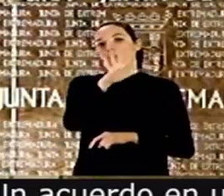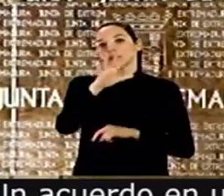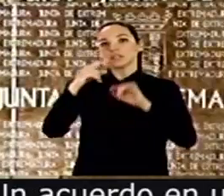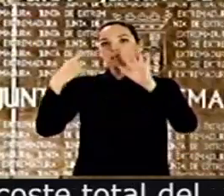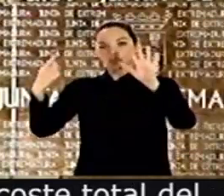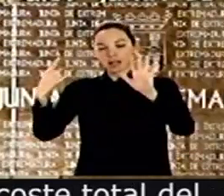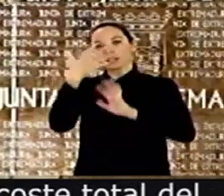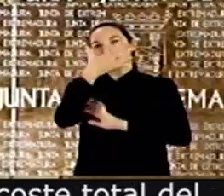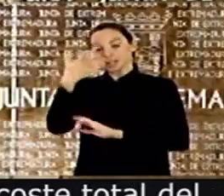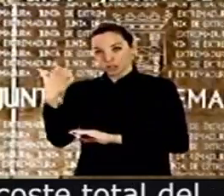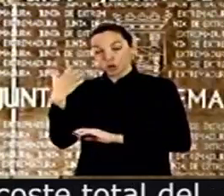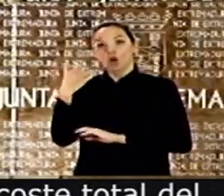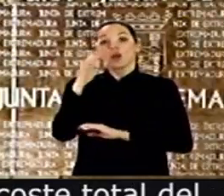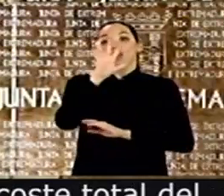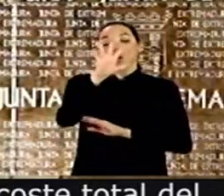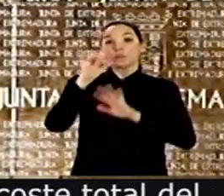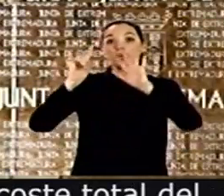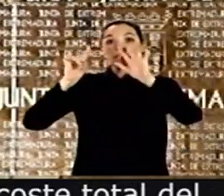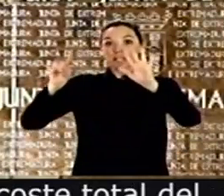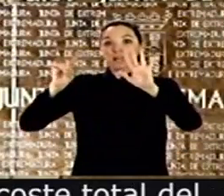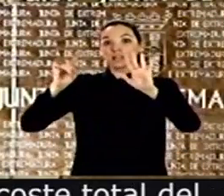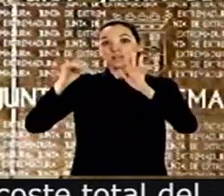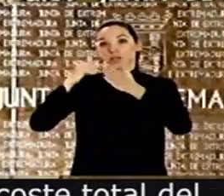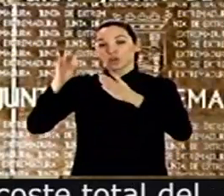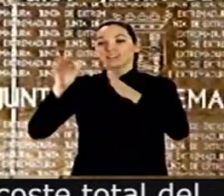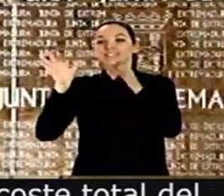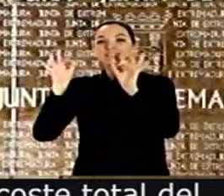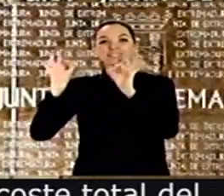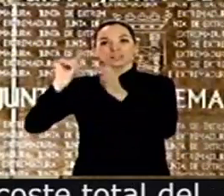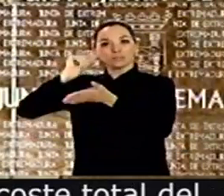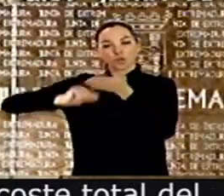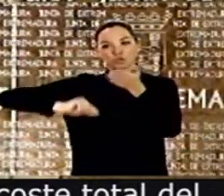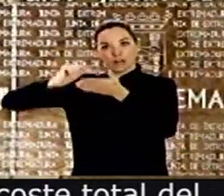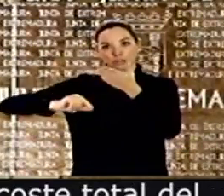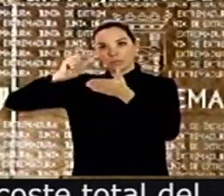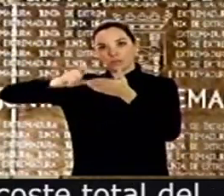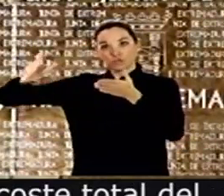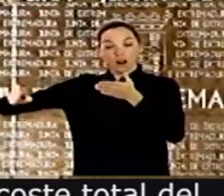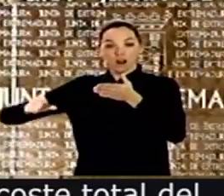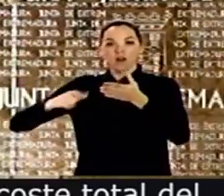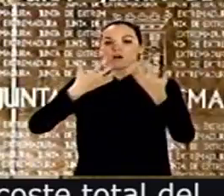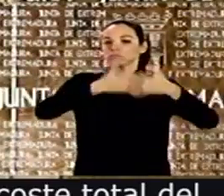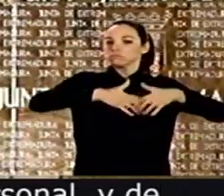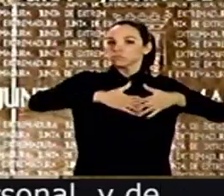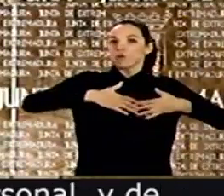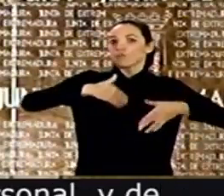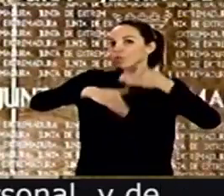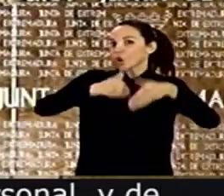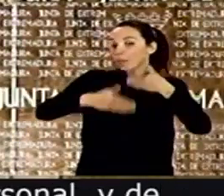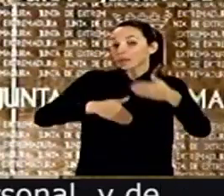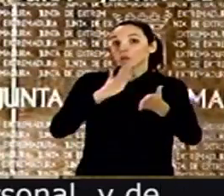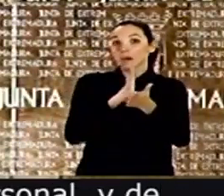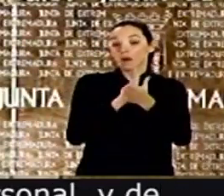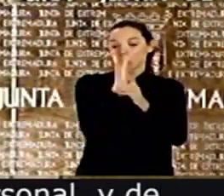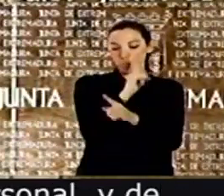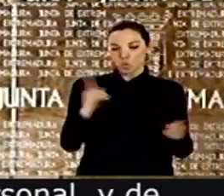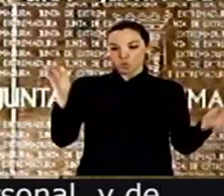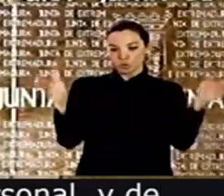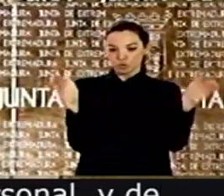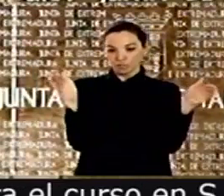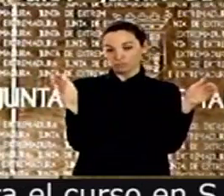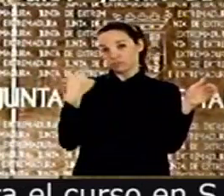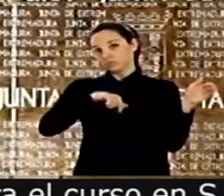1.056.556 euros en personal y de funcionamiento, lo que se dice de funcionamiento para el curso en sí, que es lo que